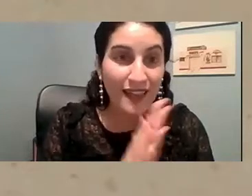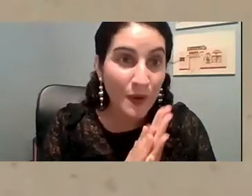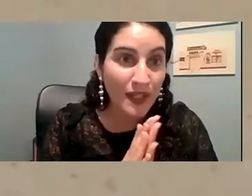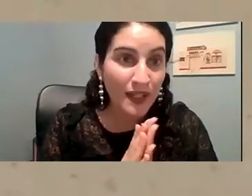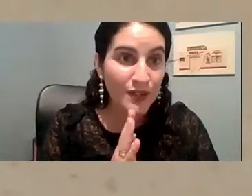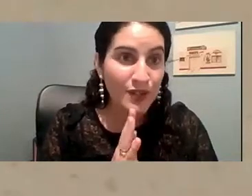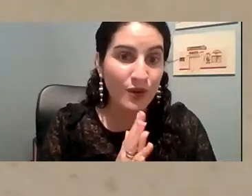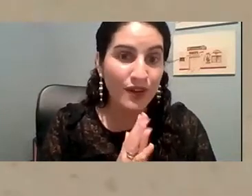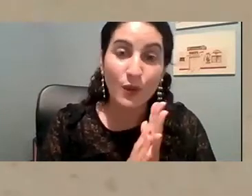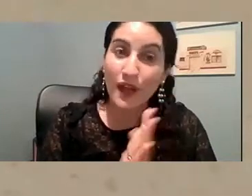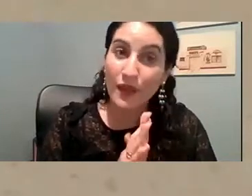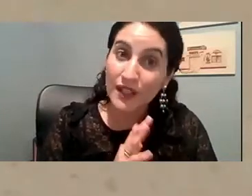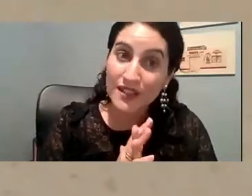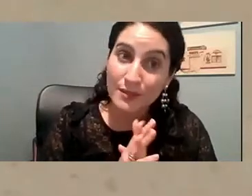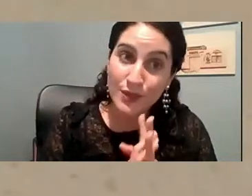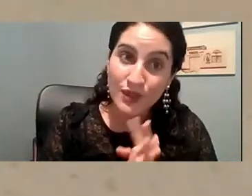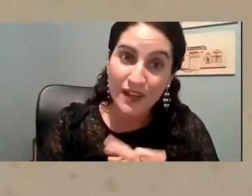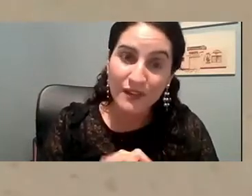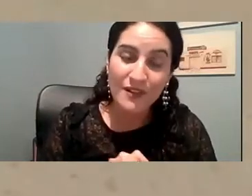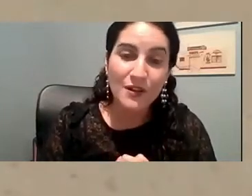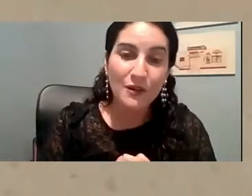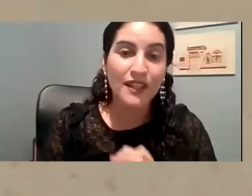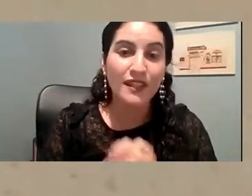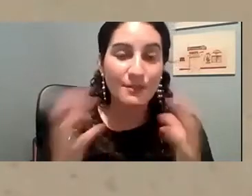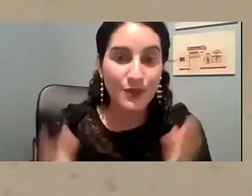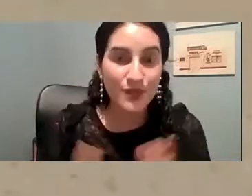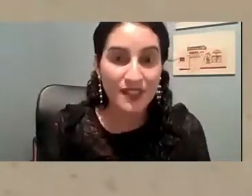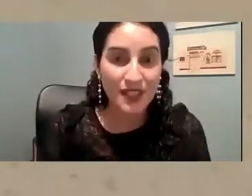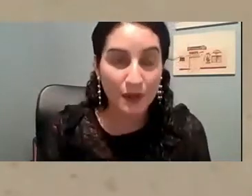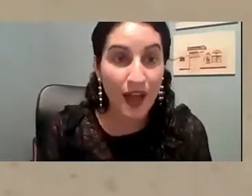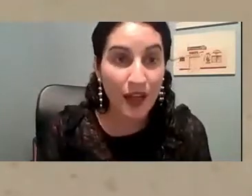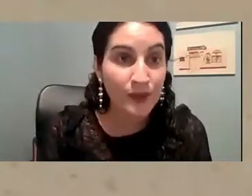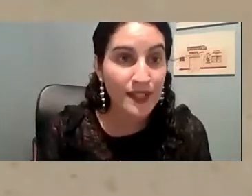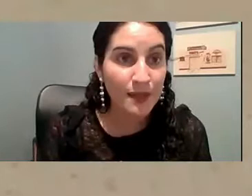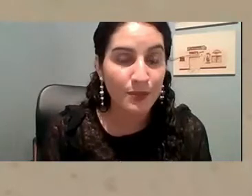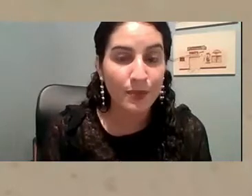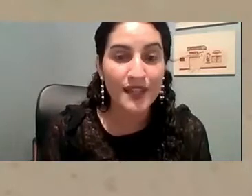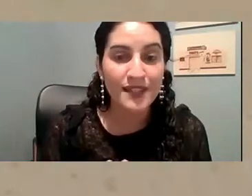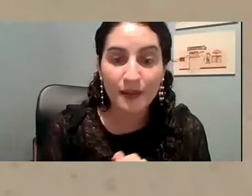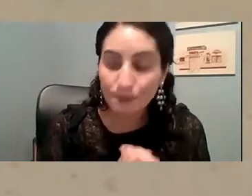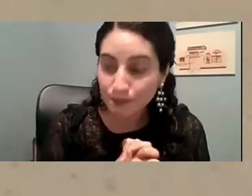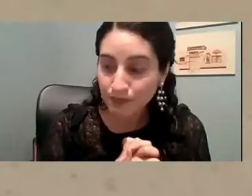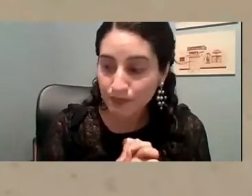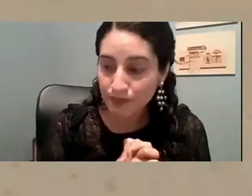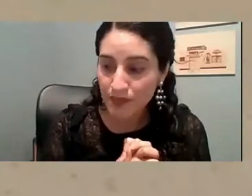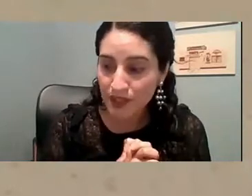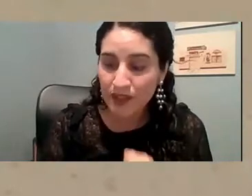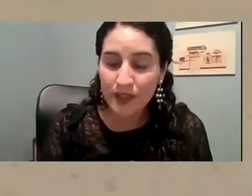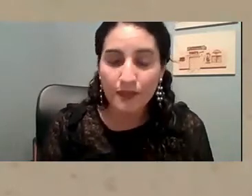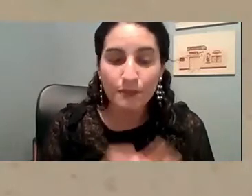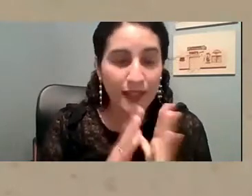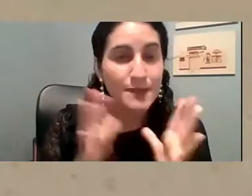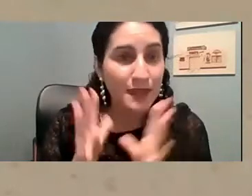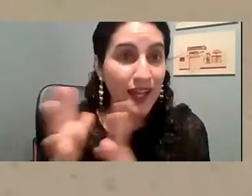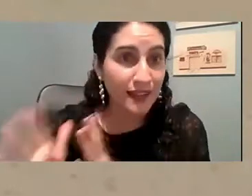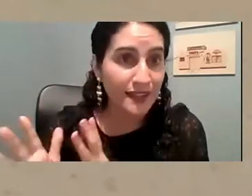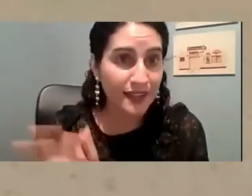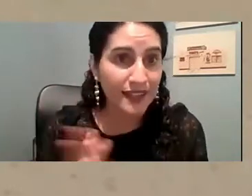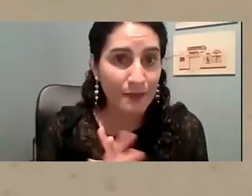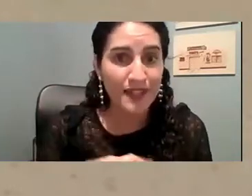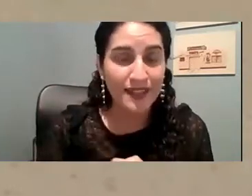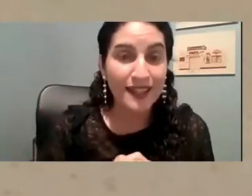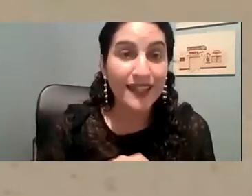día de hoy, que son educadores del museo con quienes hemos desarrollado esta propuesta. Van a